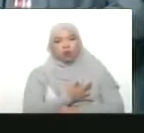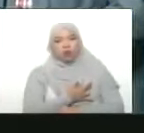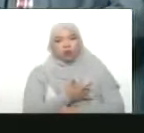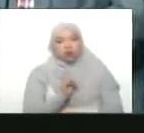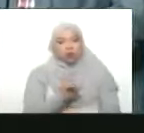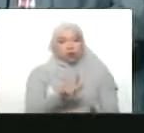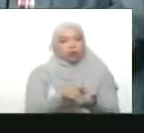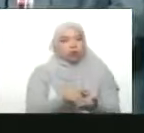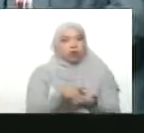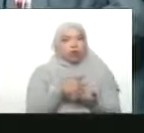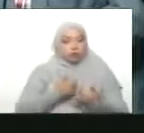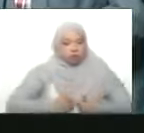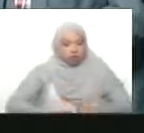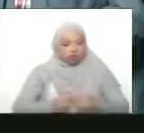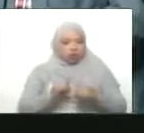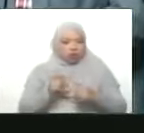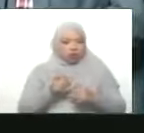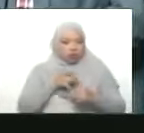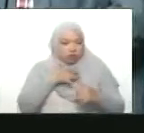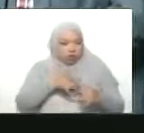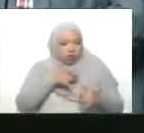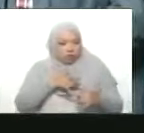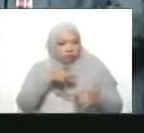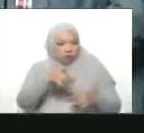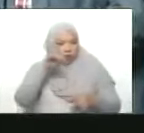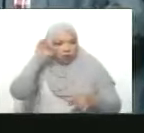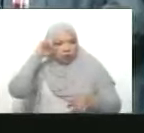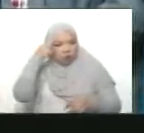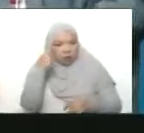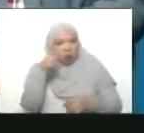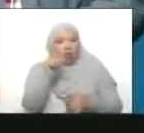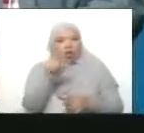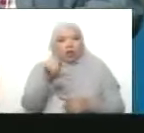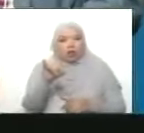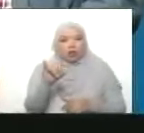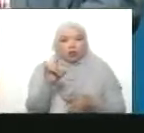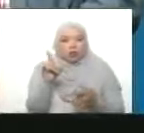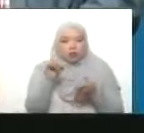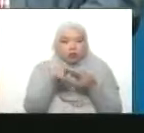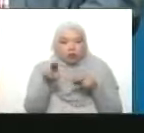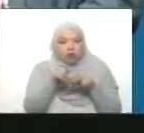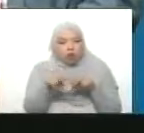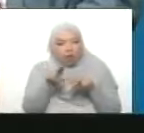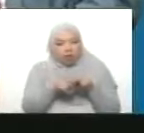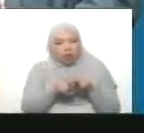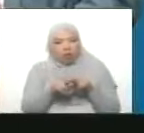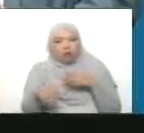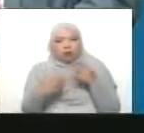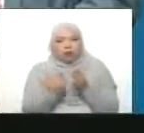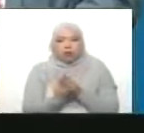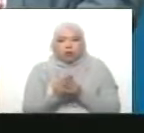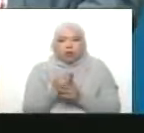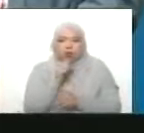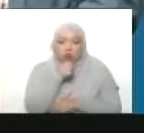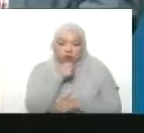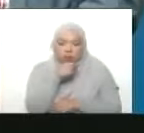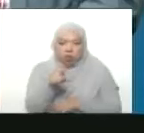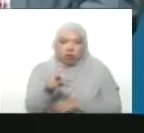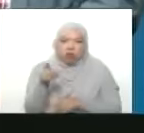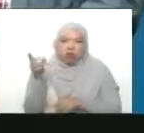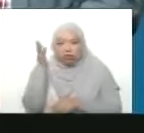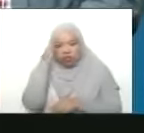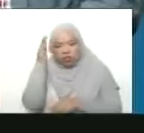sitio donde vamos, mis hijos y yo, desde el más pequeño niño o niña hasta el más adulto,